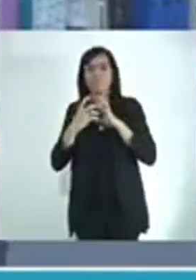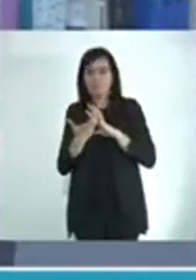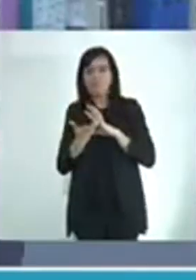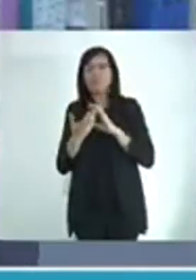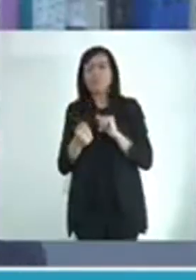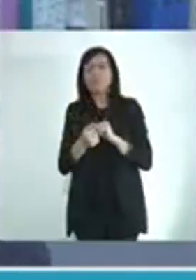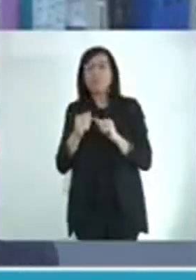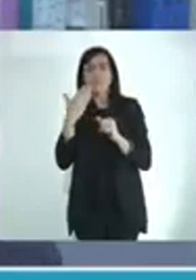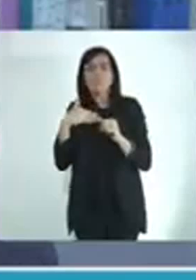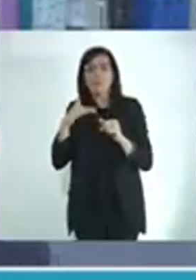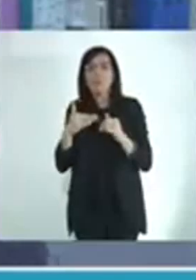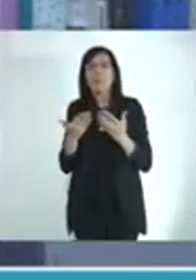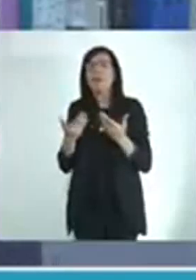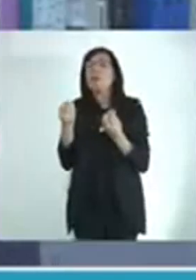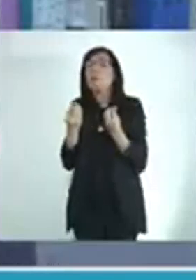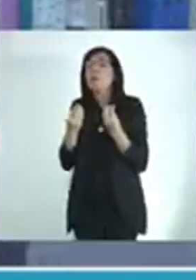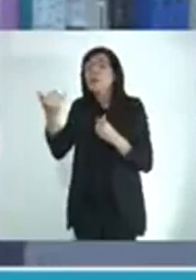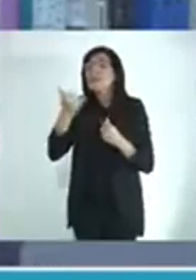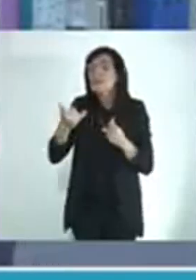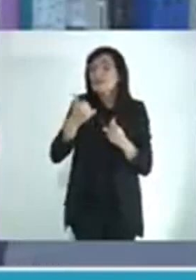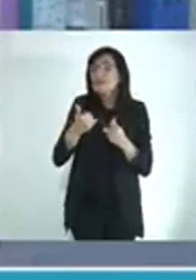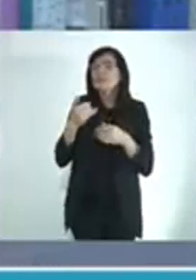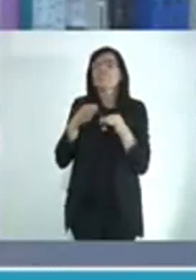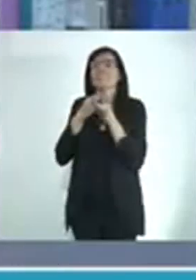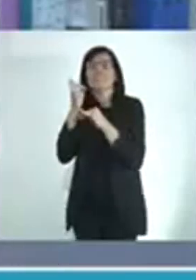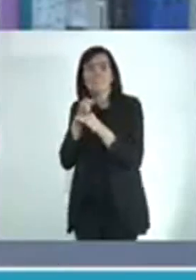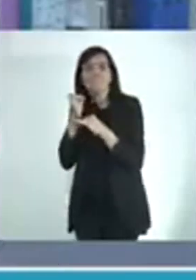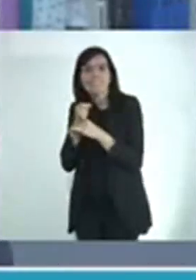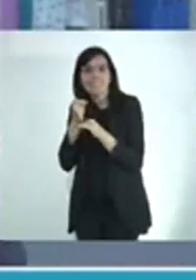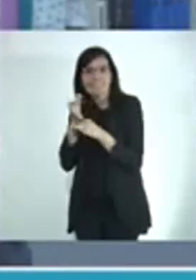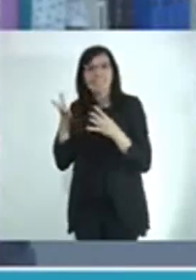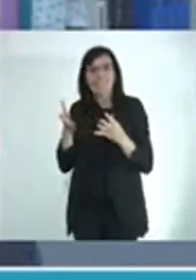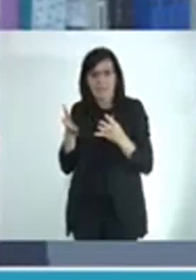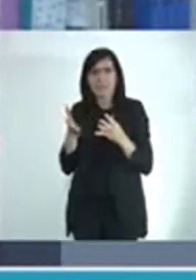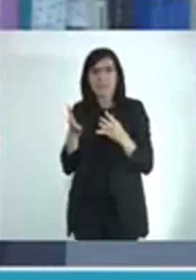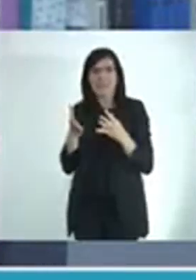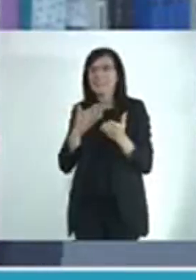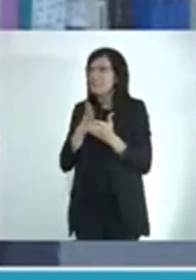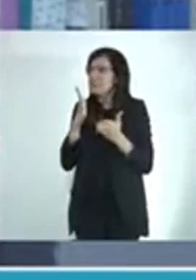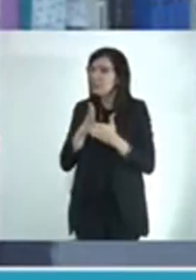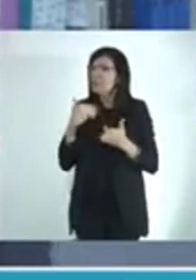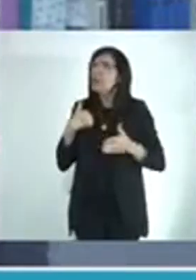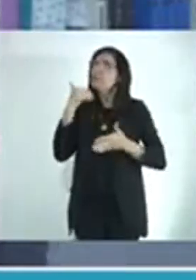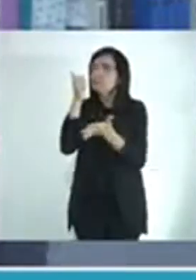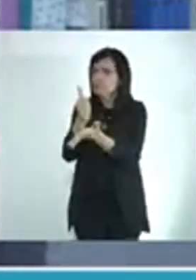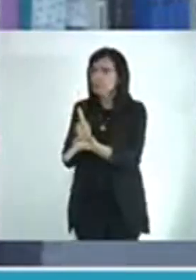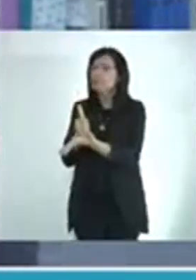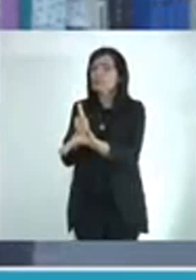de mediación, que depende de la Dirección de Asistencia Técnica, ha podido llevar a cabo a través de la virtualidad,